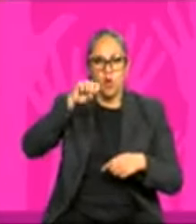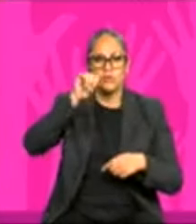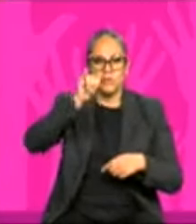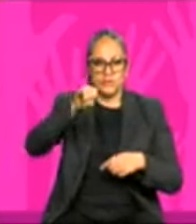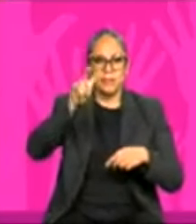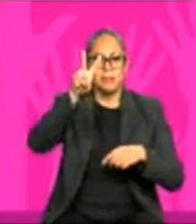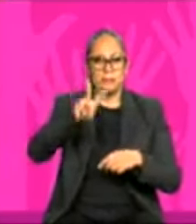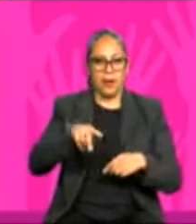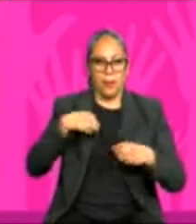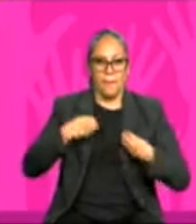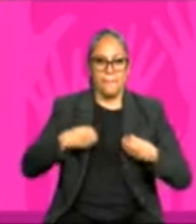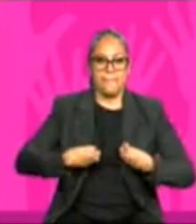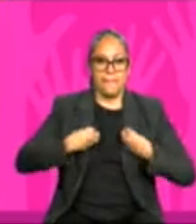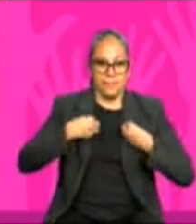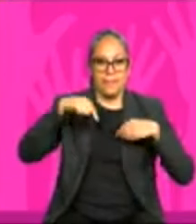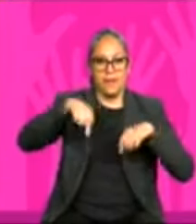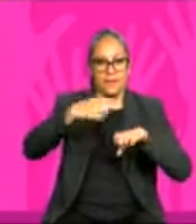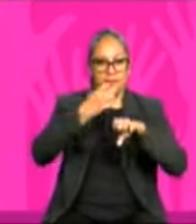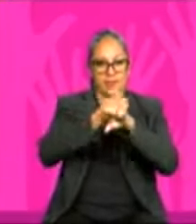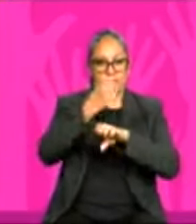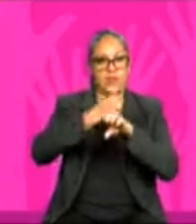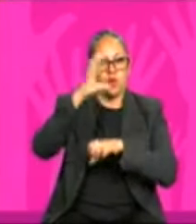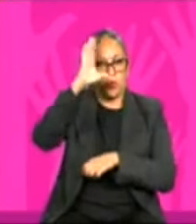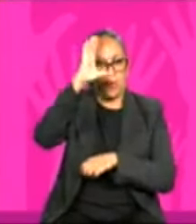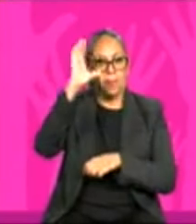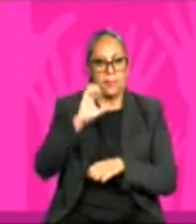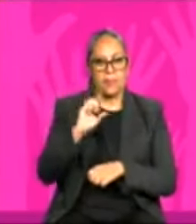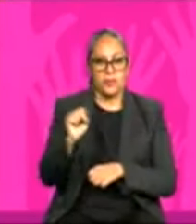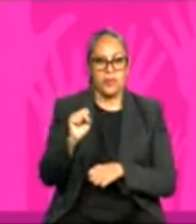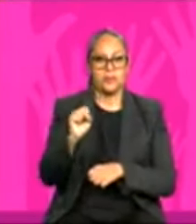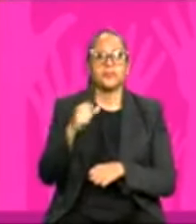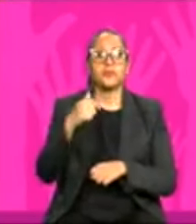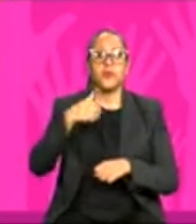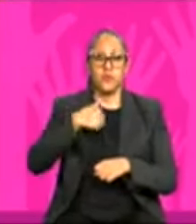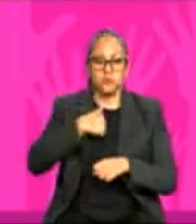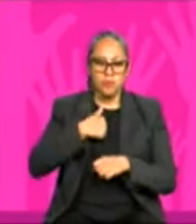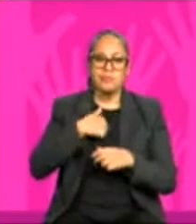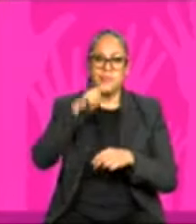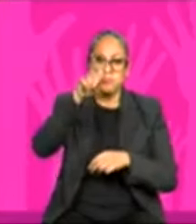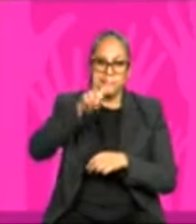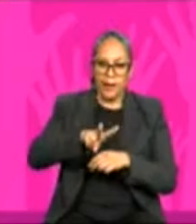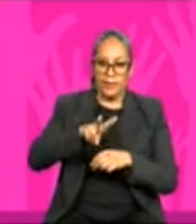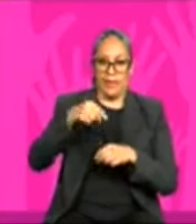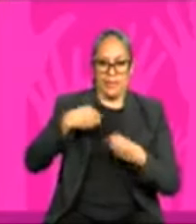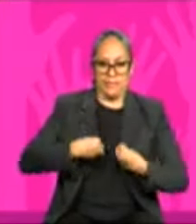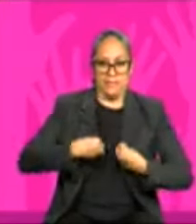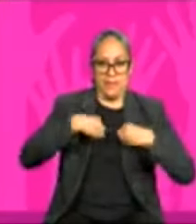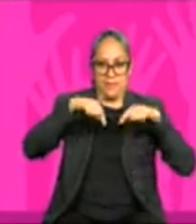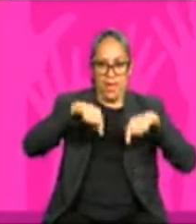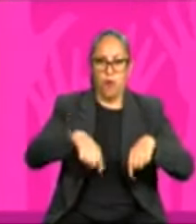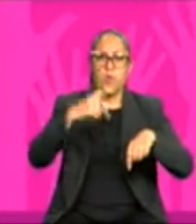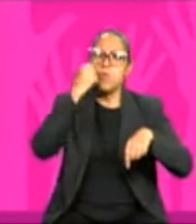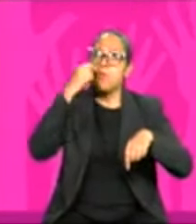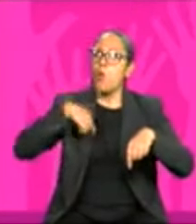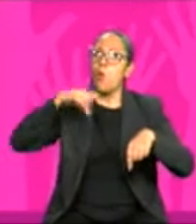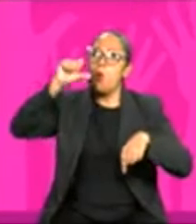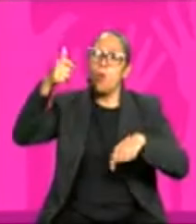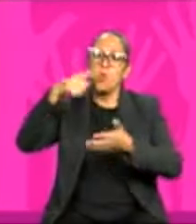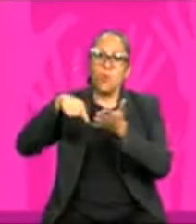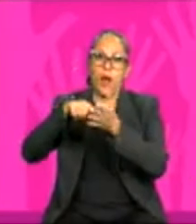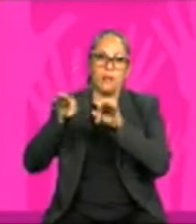vida, incluso cuando he tenido que ocupar cargos de decisión fuera del estado. Nunca, nunca